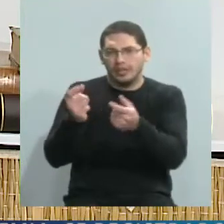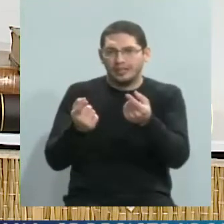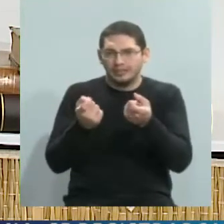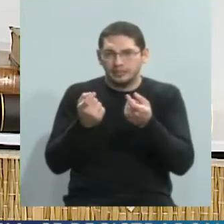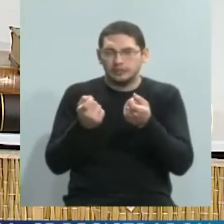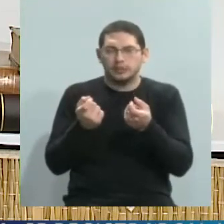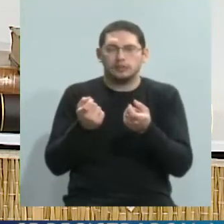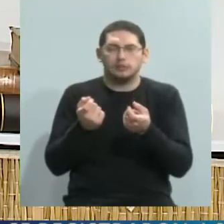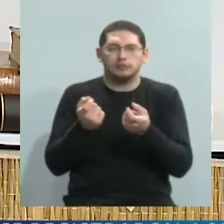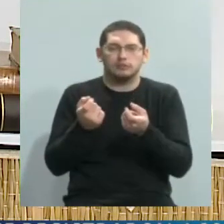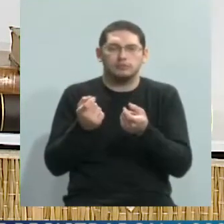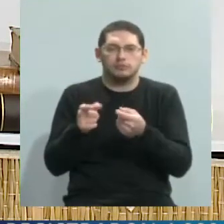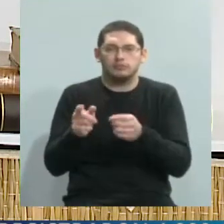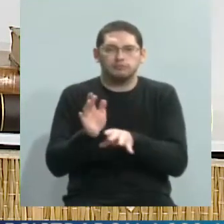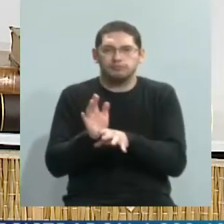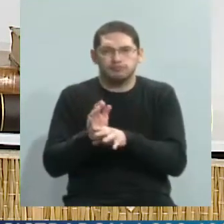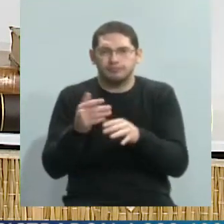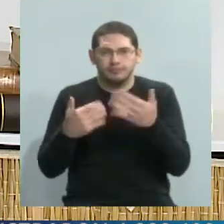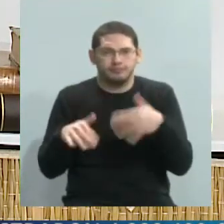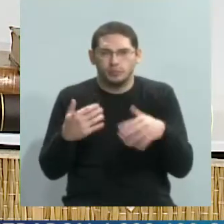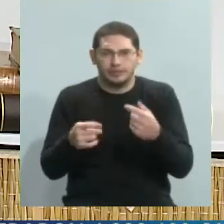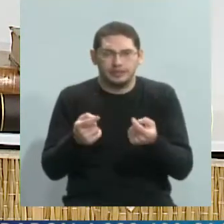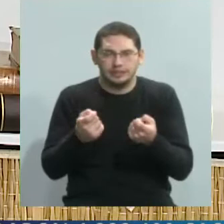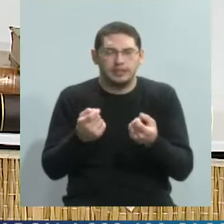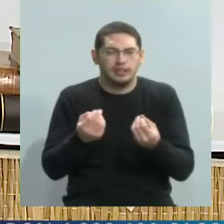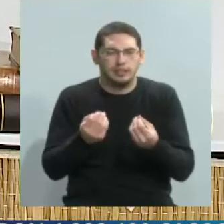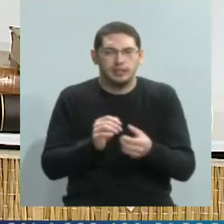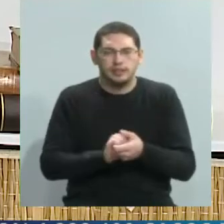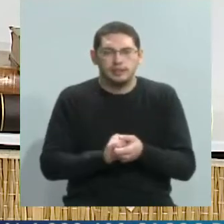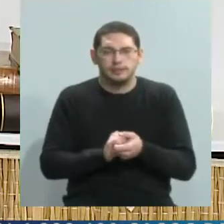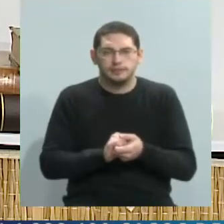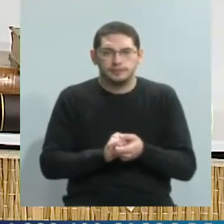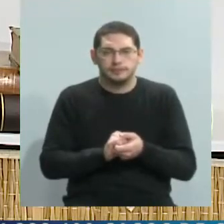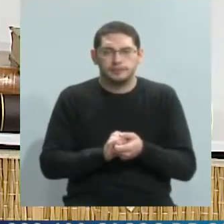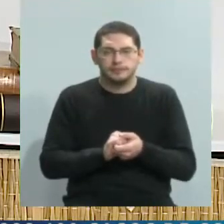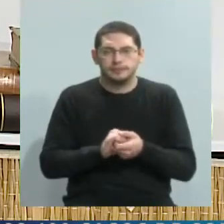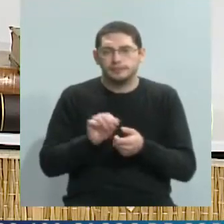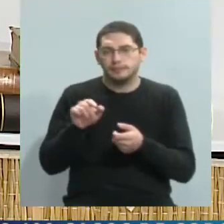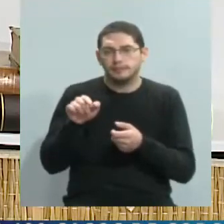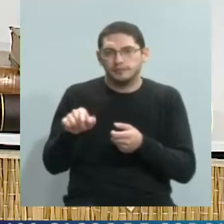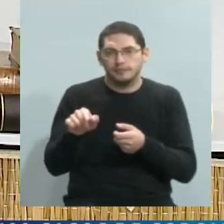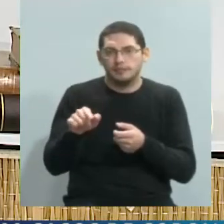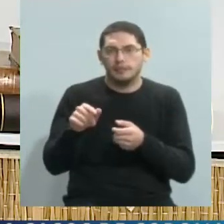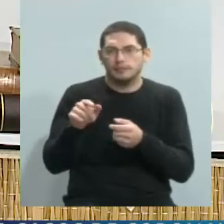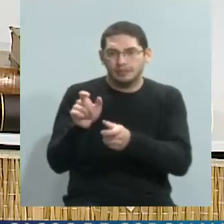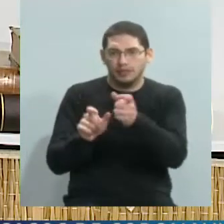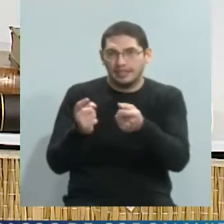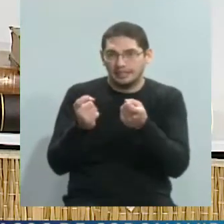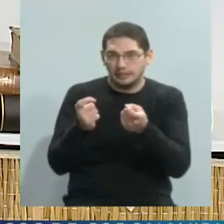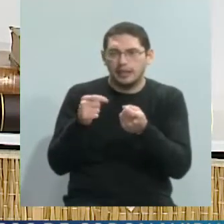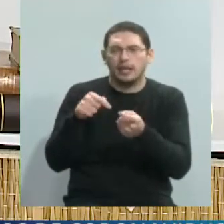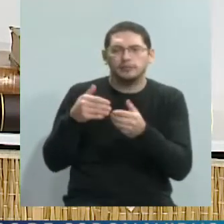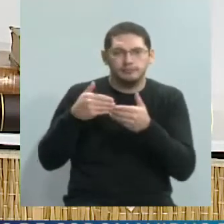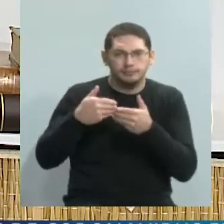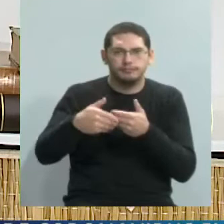una interpretación inmediata que necesitamos todos los seres. Bien, de ahí nace la esencia del coaching. Sí.